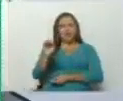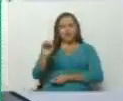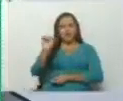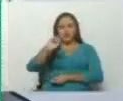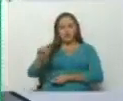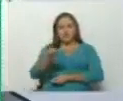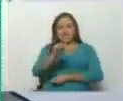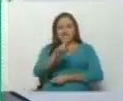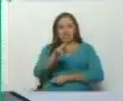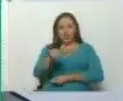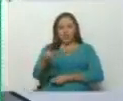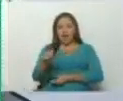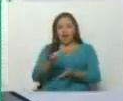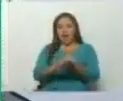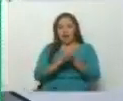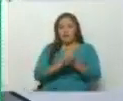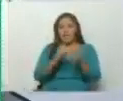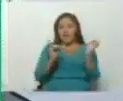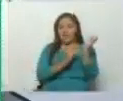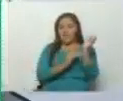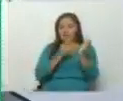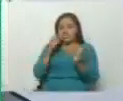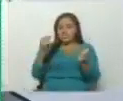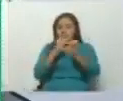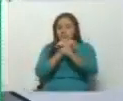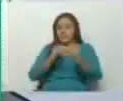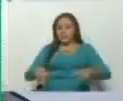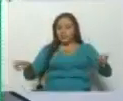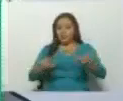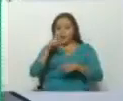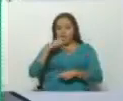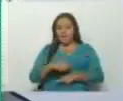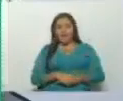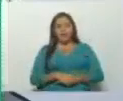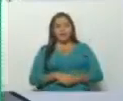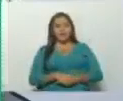Feliz muy amiga cumple. Suya, me dijo, mira, soy amiga de Dair. Feliz cumple, señora Rosario. Nos despedimos y antes de...